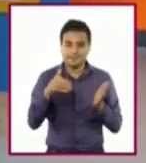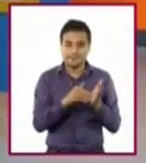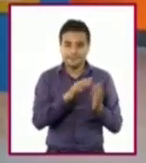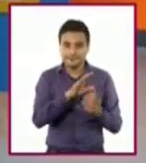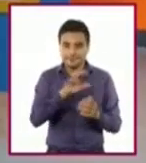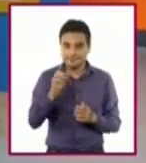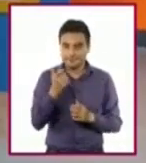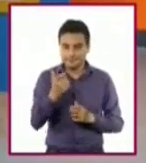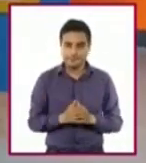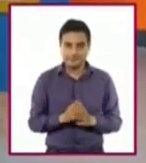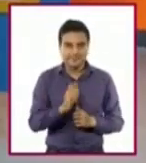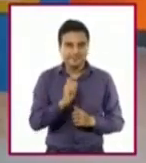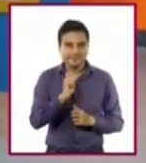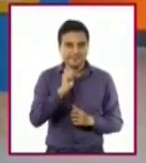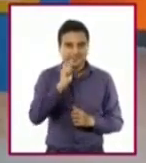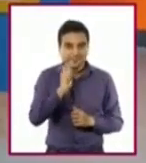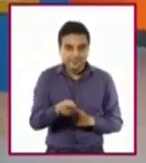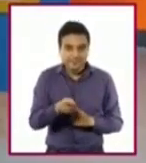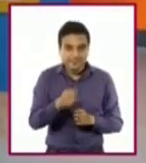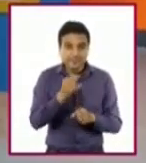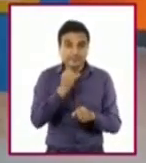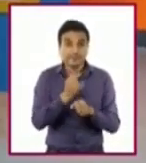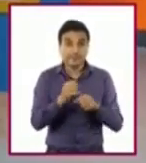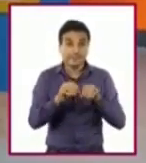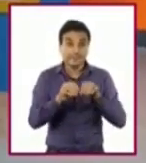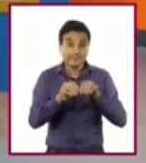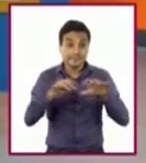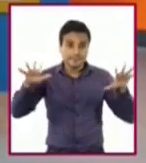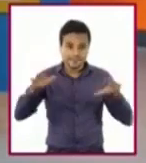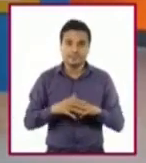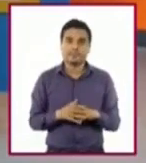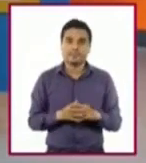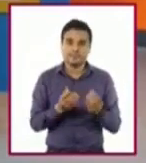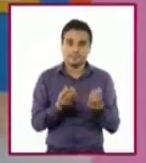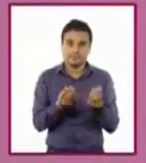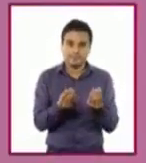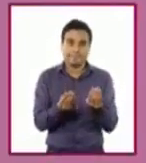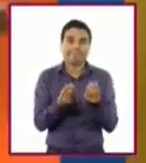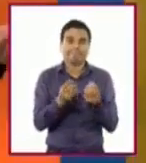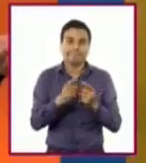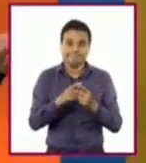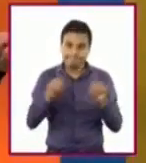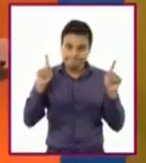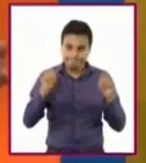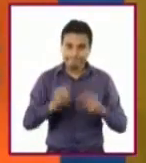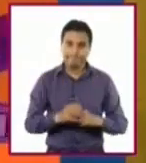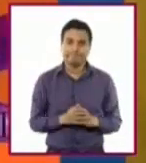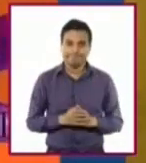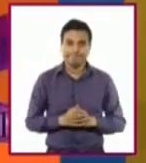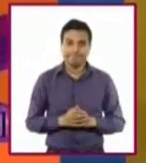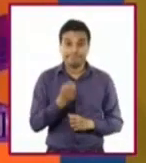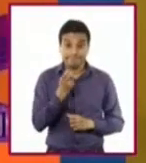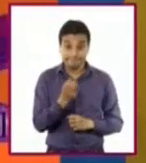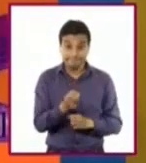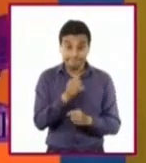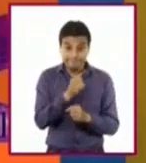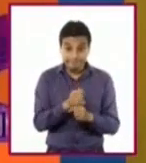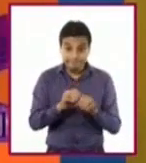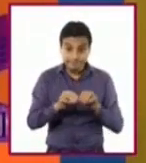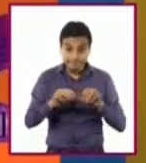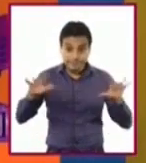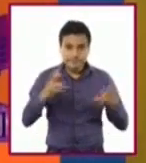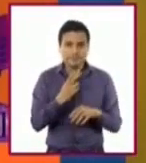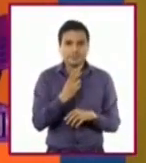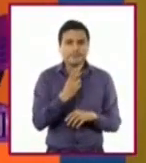esto indica que los datos extremos son muy distantes entre sí esta información es de utilidad para